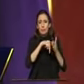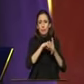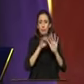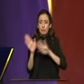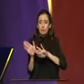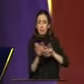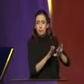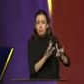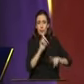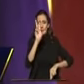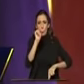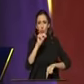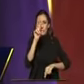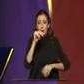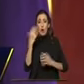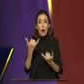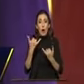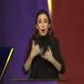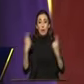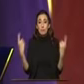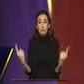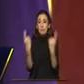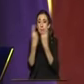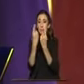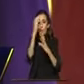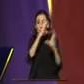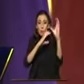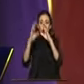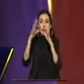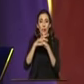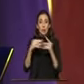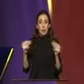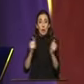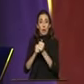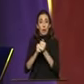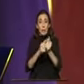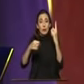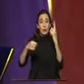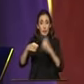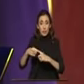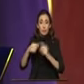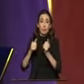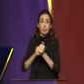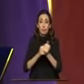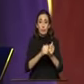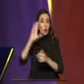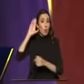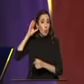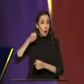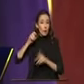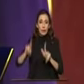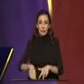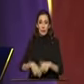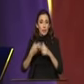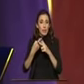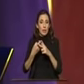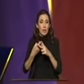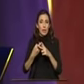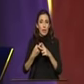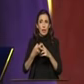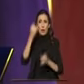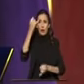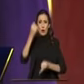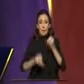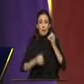al contrario. No, a encontrar soluciones. El metro de Quito y el tranvía de Cuenca entrarán en funcionamiento entre fines